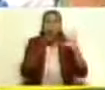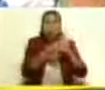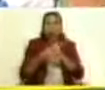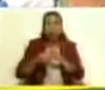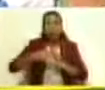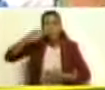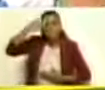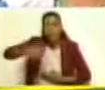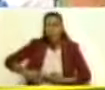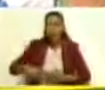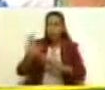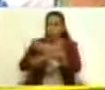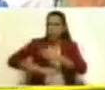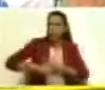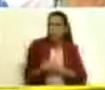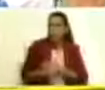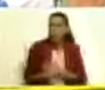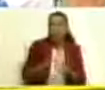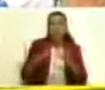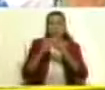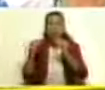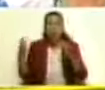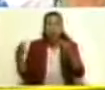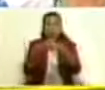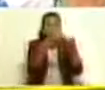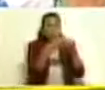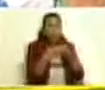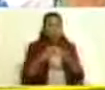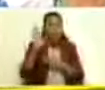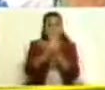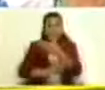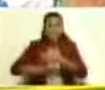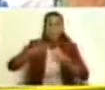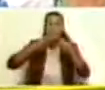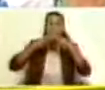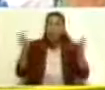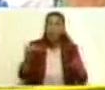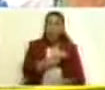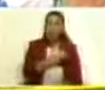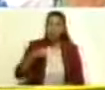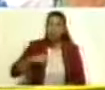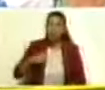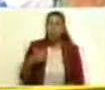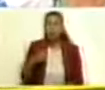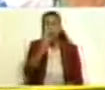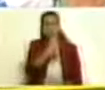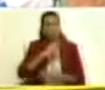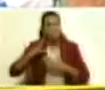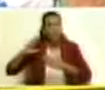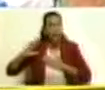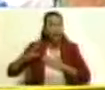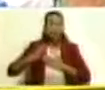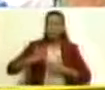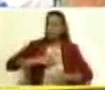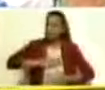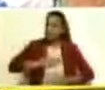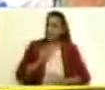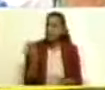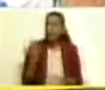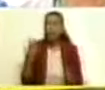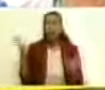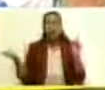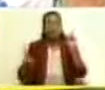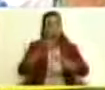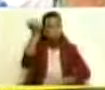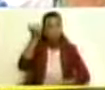Fuerza Armada Nacional Bolivariana, junto a todas las instituciones públicas y privadas que están comprometidas con Venezuela,